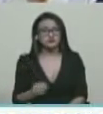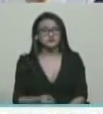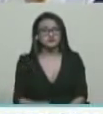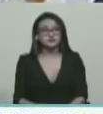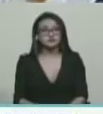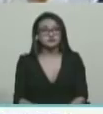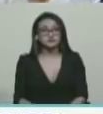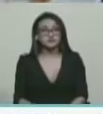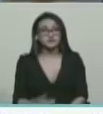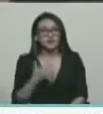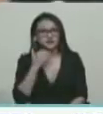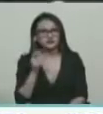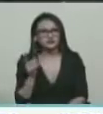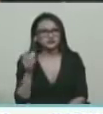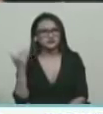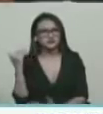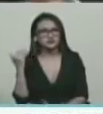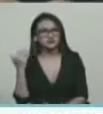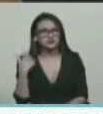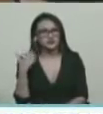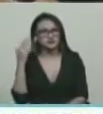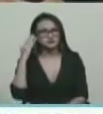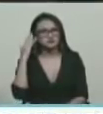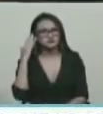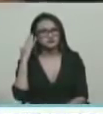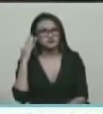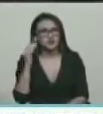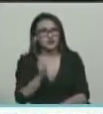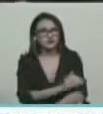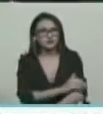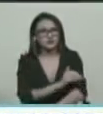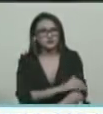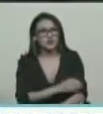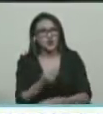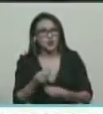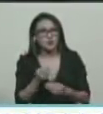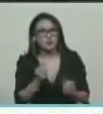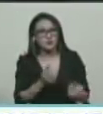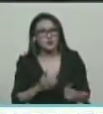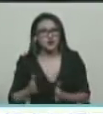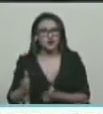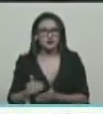En estos días uno se entera de cómo la derecha hace sus planes, ¿no? Estos días